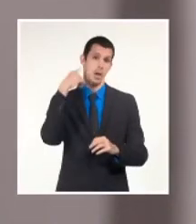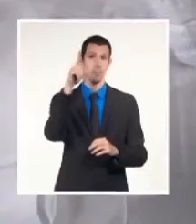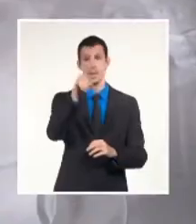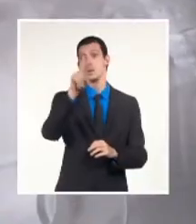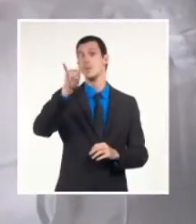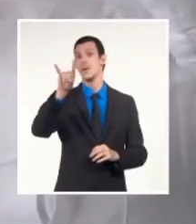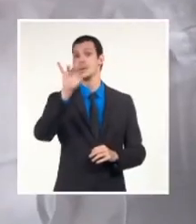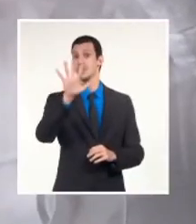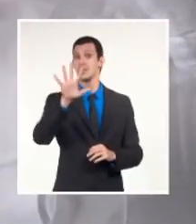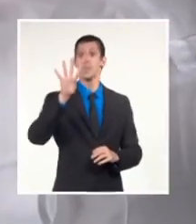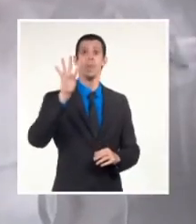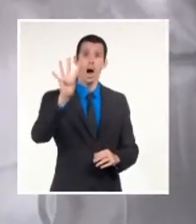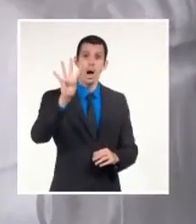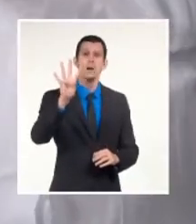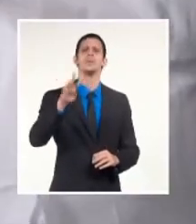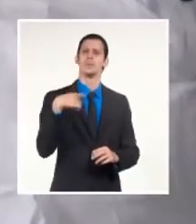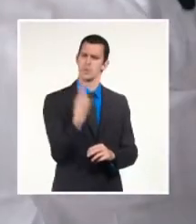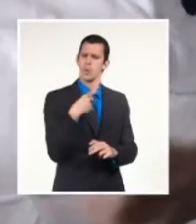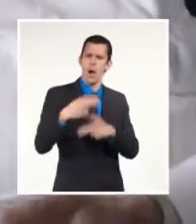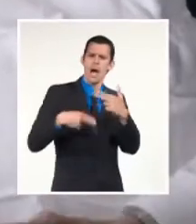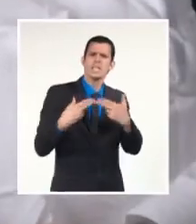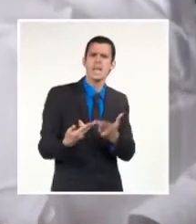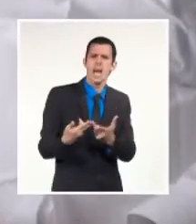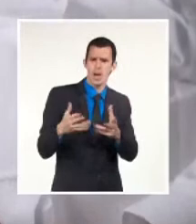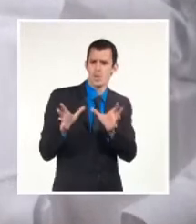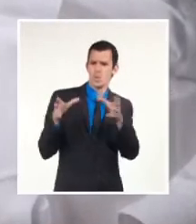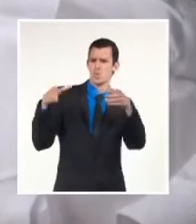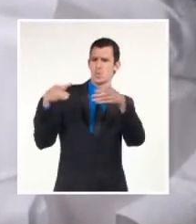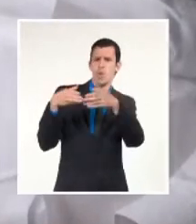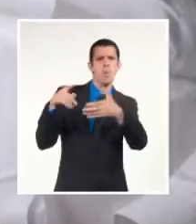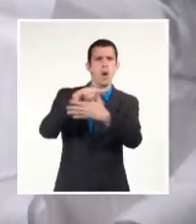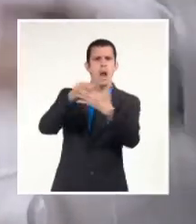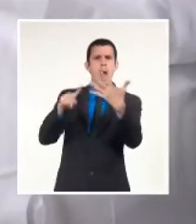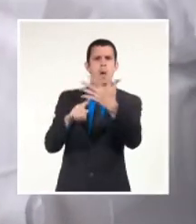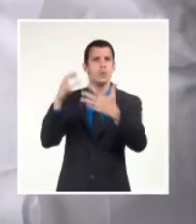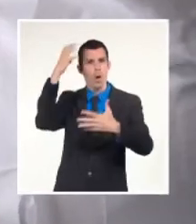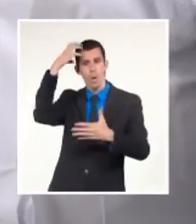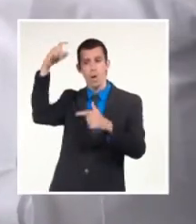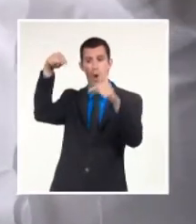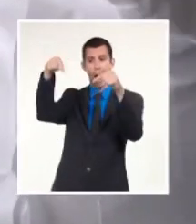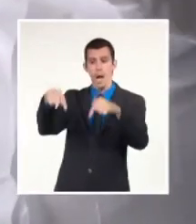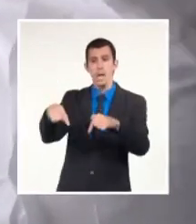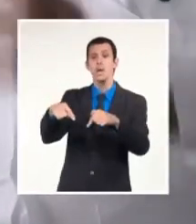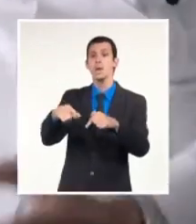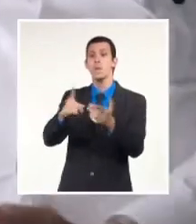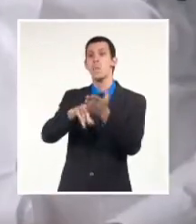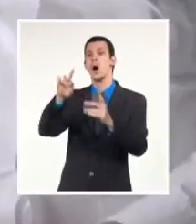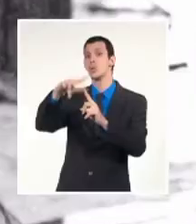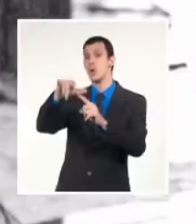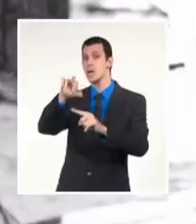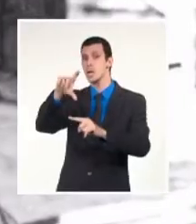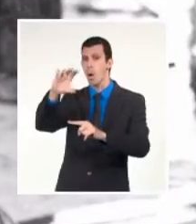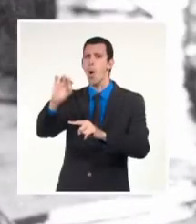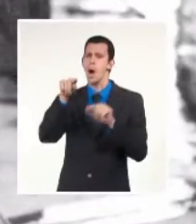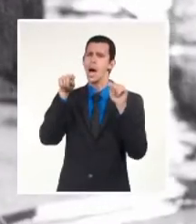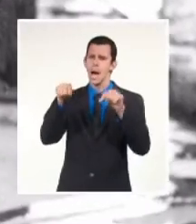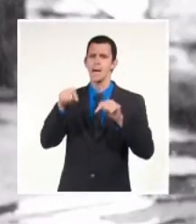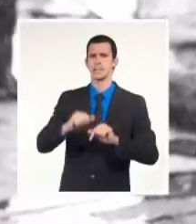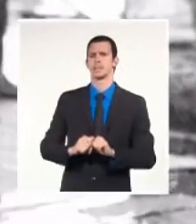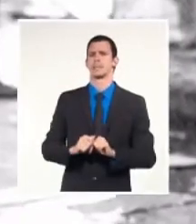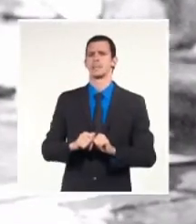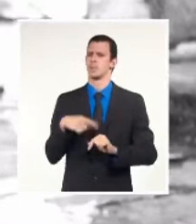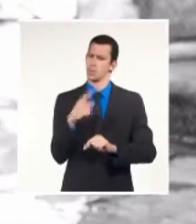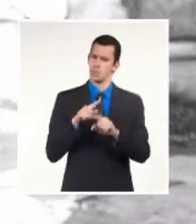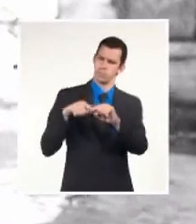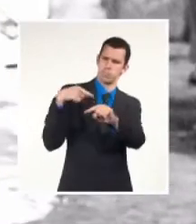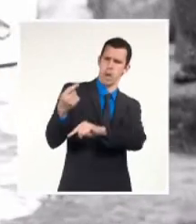la fiesta nacional más grande en cualquier país del mundo? El día de su independencia nacional.